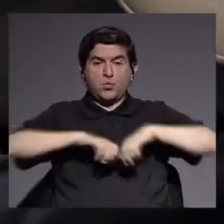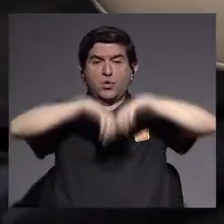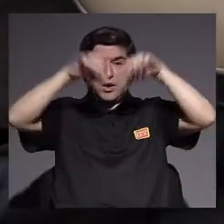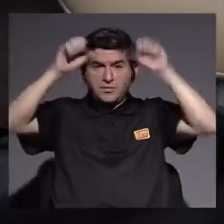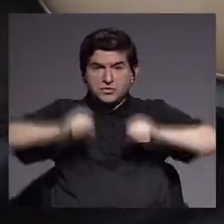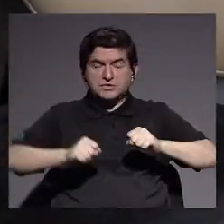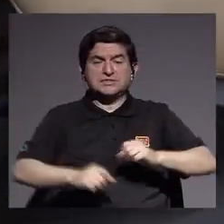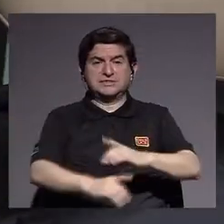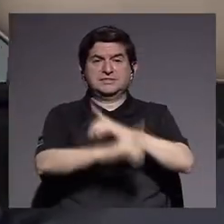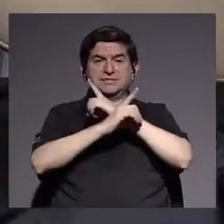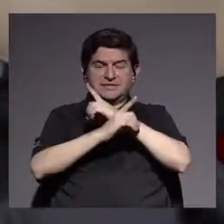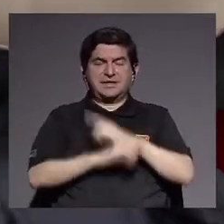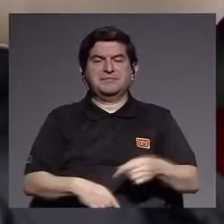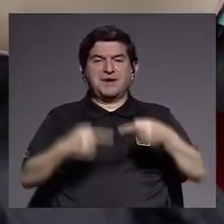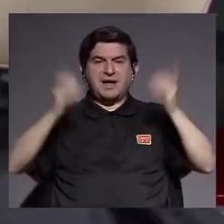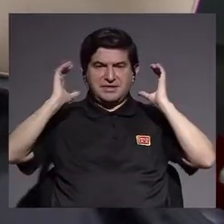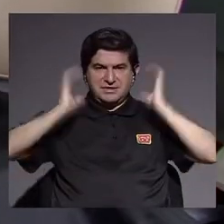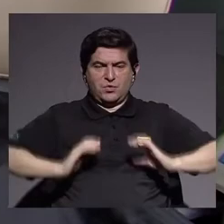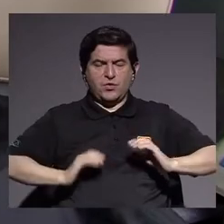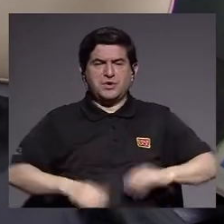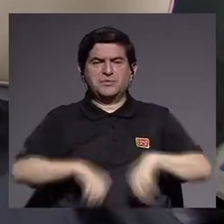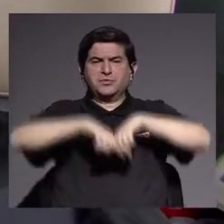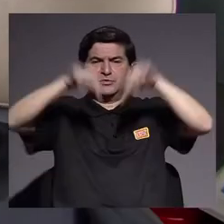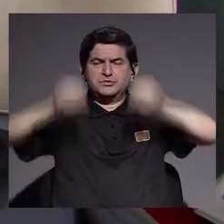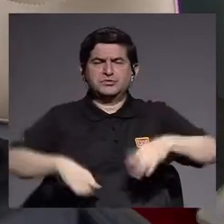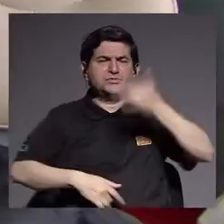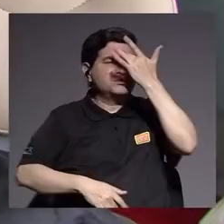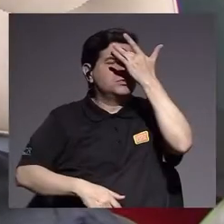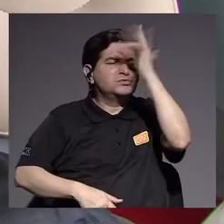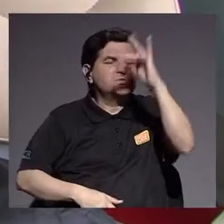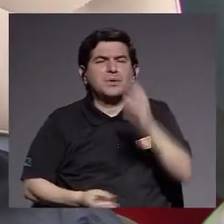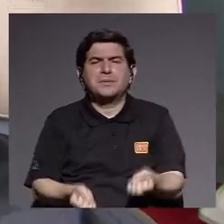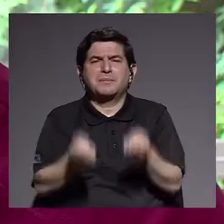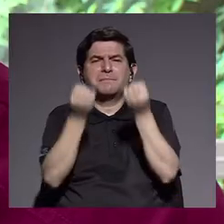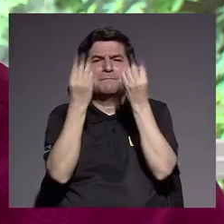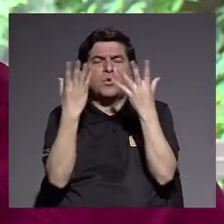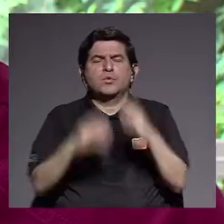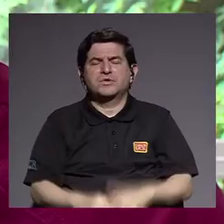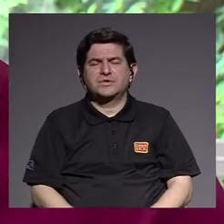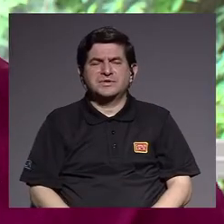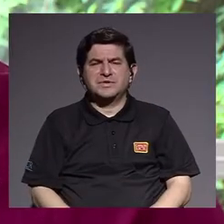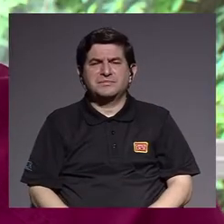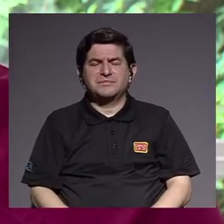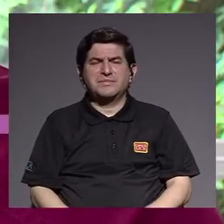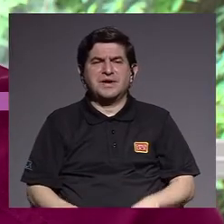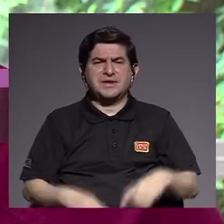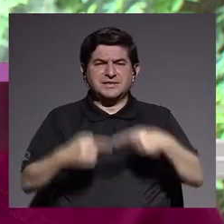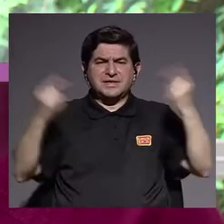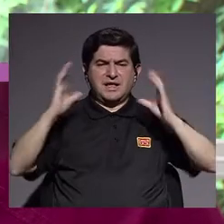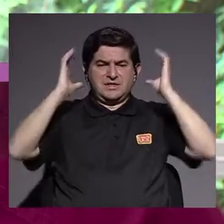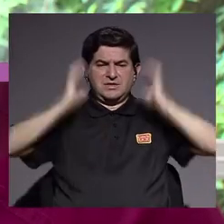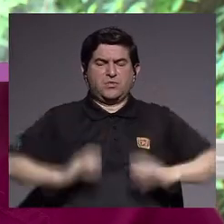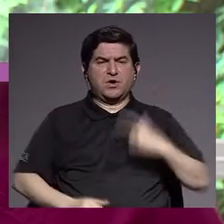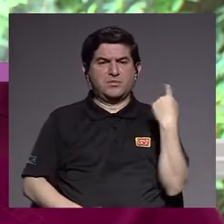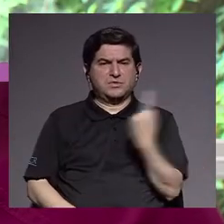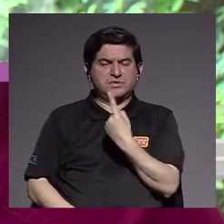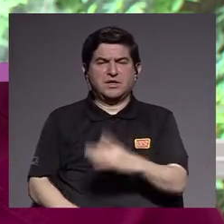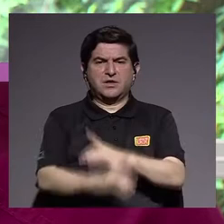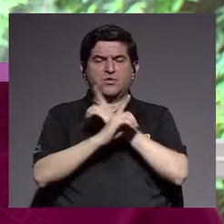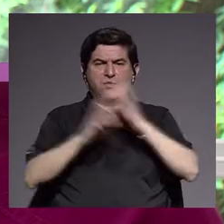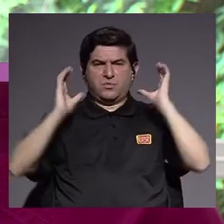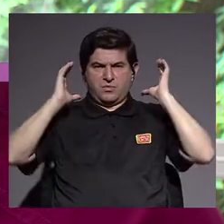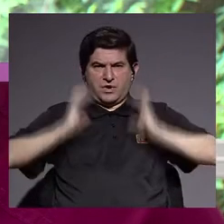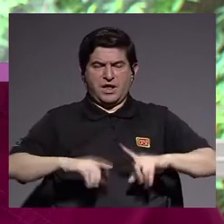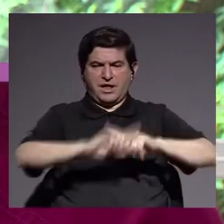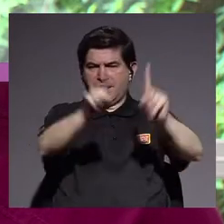cuerpo tiene entonces semana inmunoglobulinas que es un sistema inteligente hay un montón de inmunoglobulinas que se van a dedicar cada una a